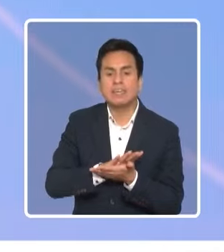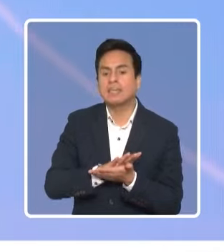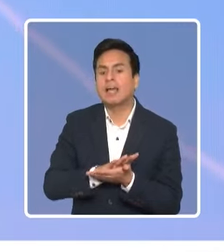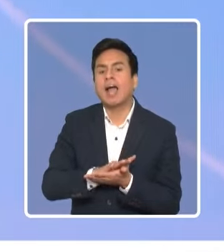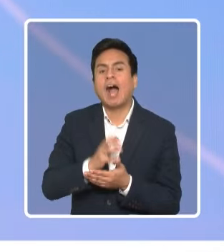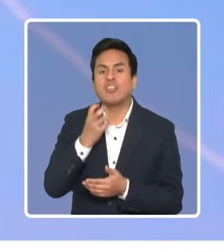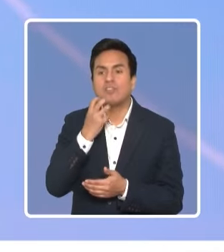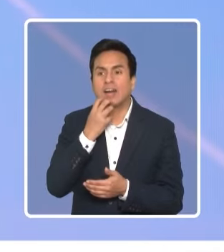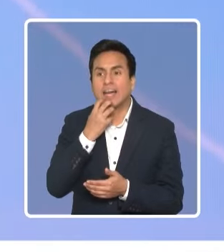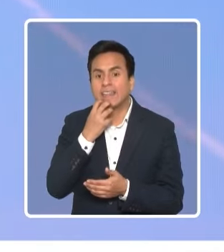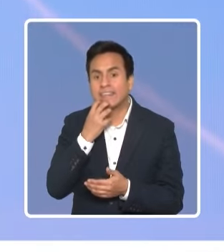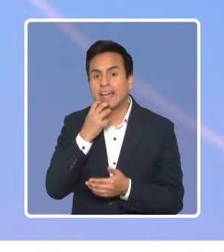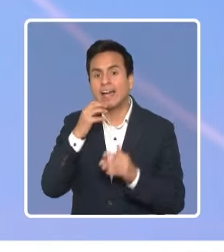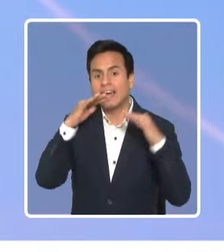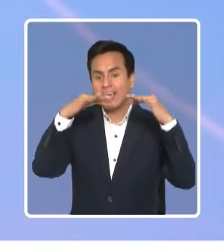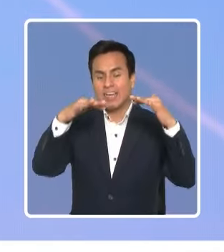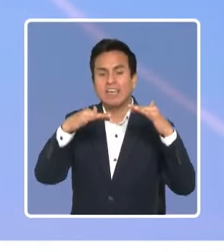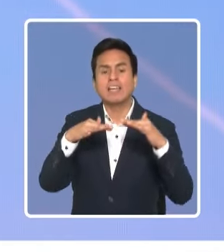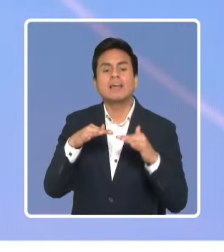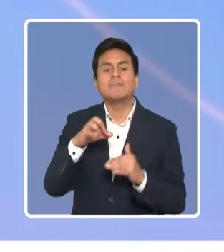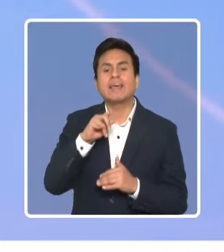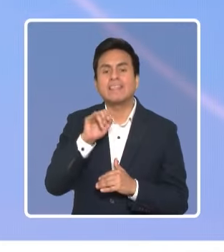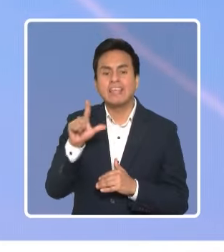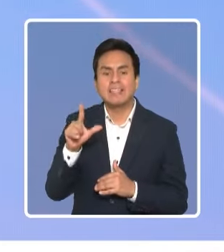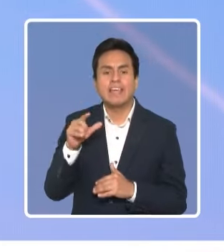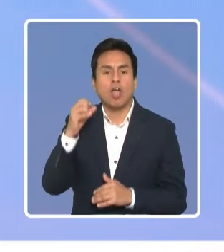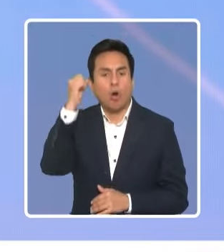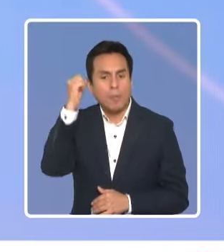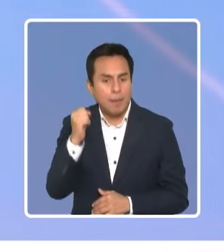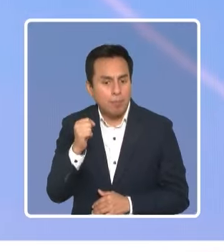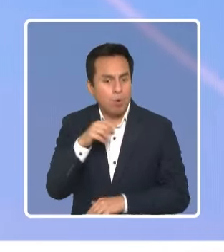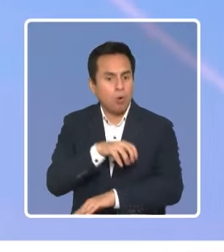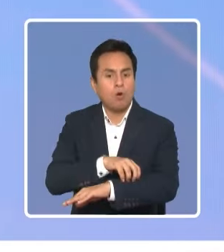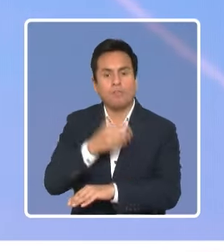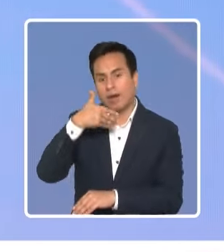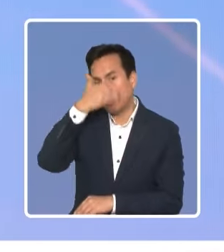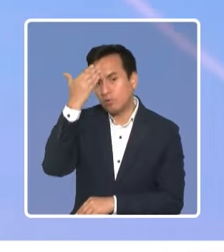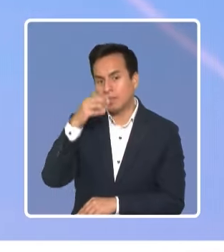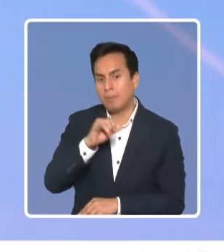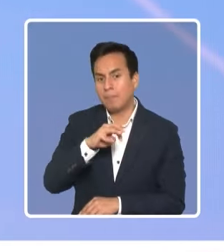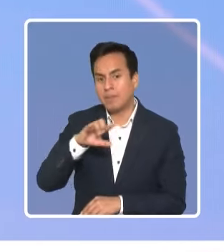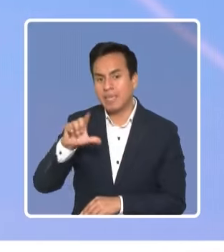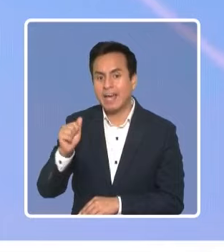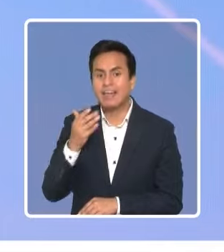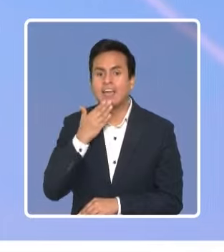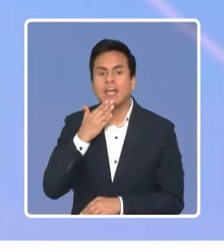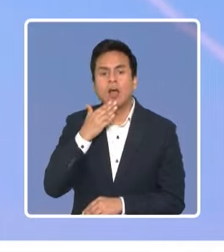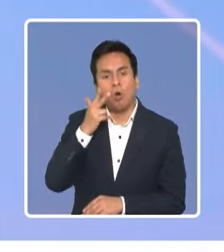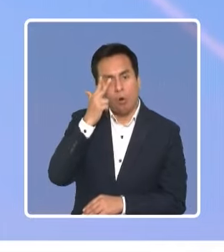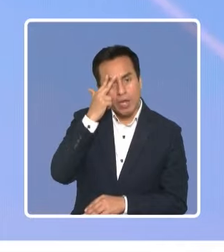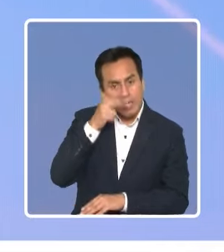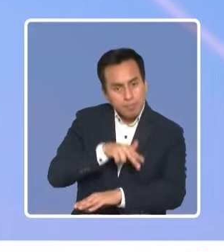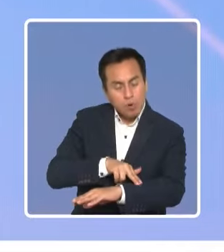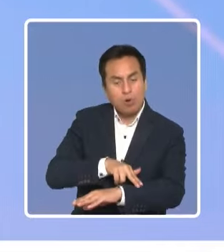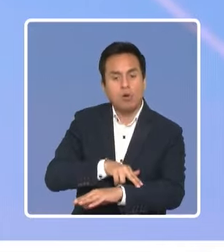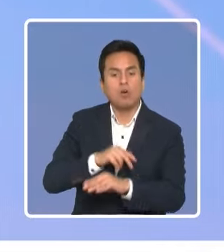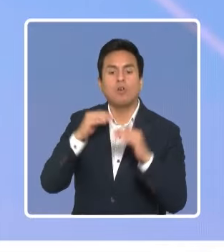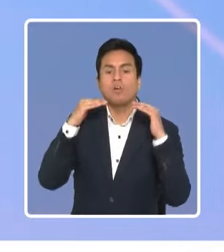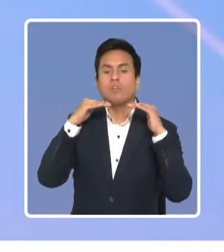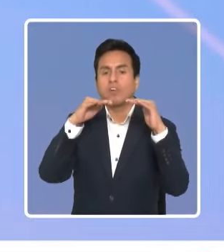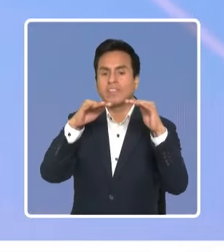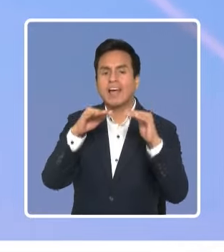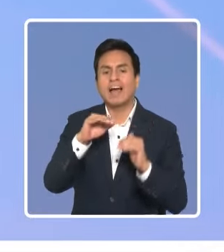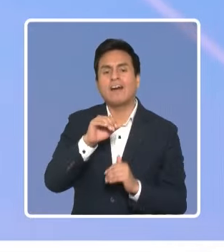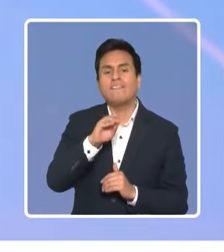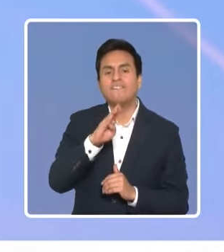Exponor en Antofa, en las fondas del Parque Pretil en Copiapó, en la famosa Pampilla de Coquimbo, en las fondas de Alejo